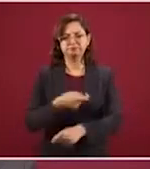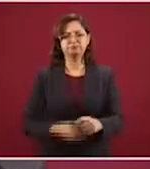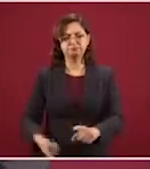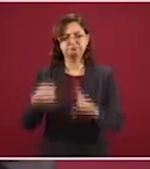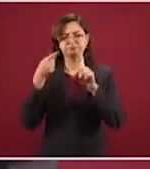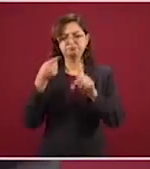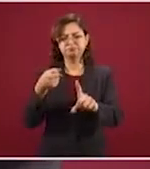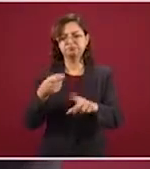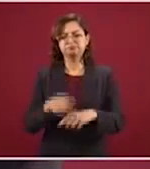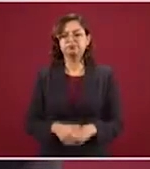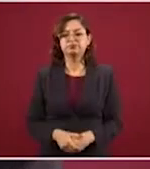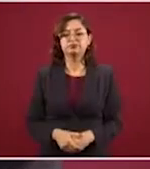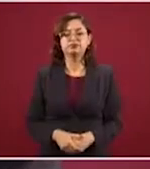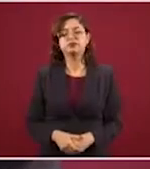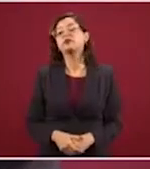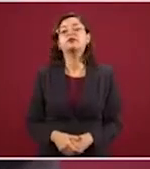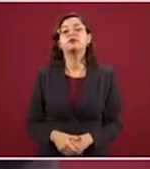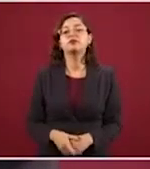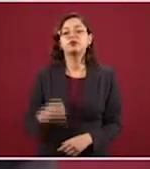Queremos que